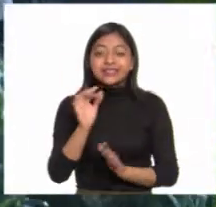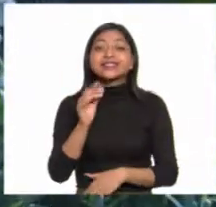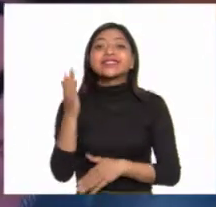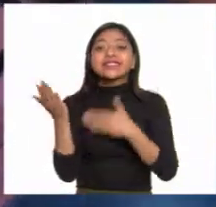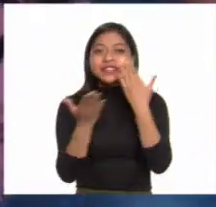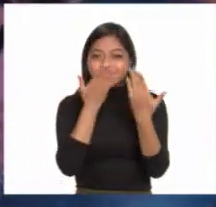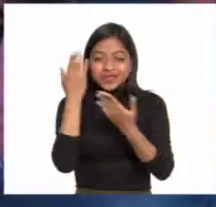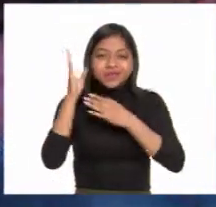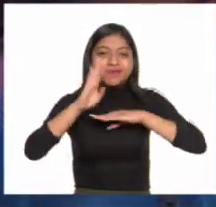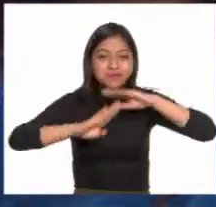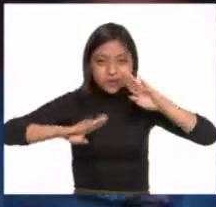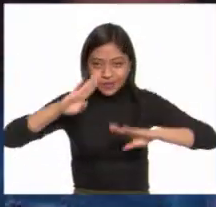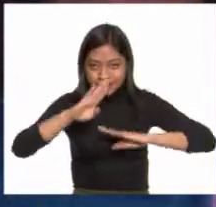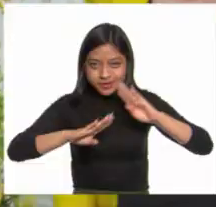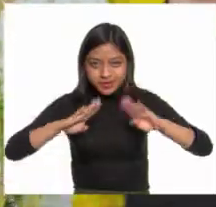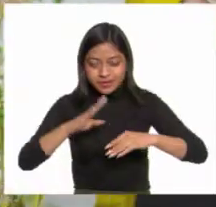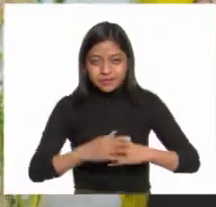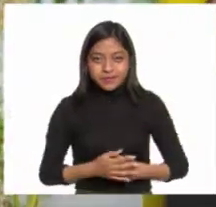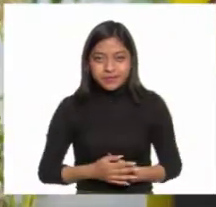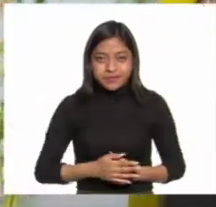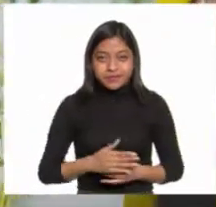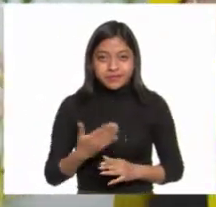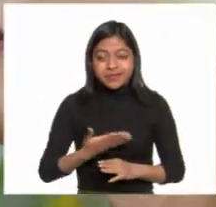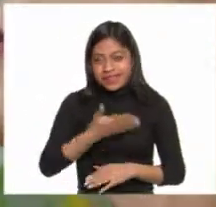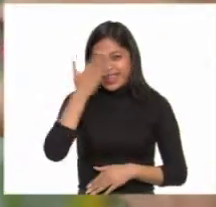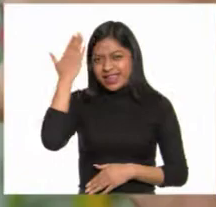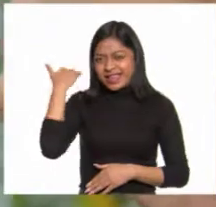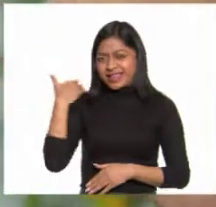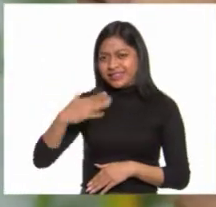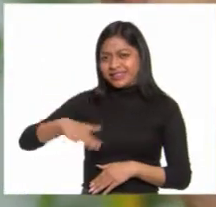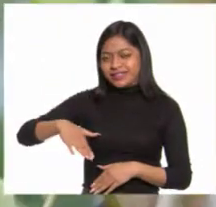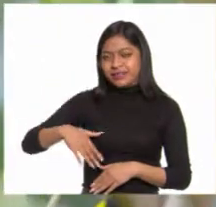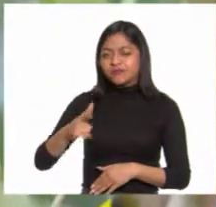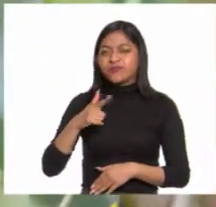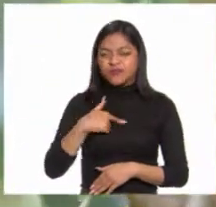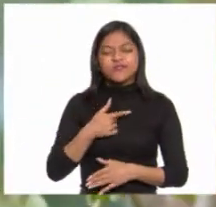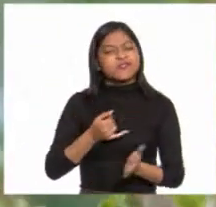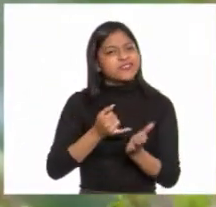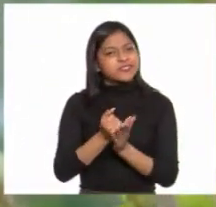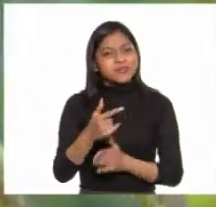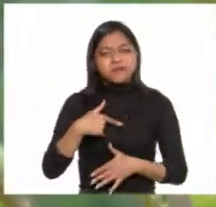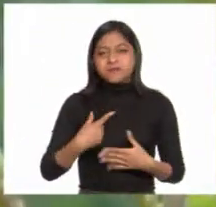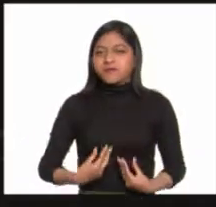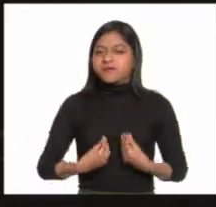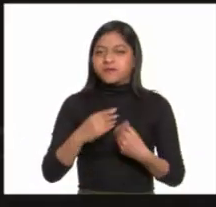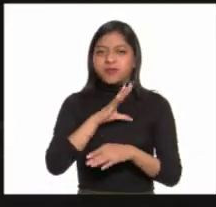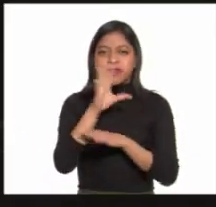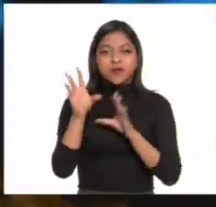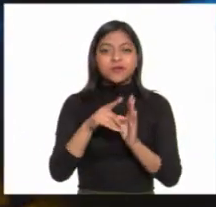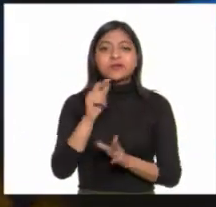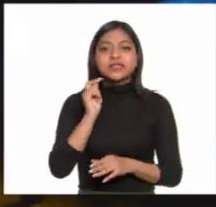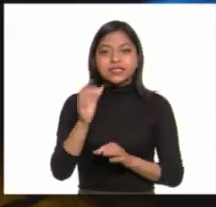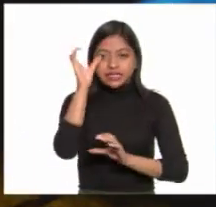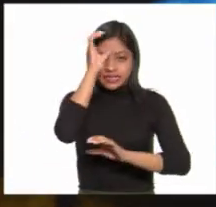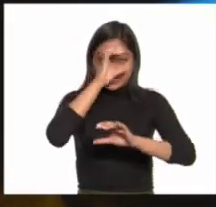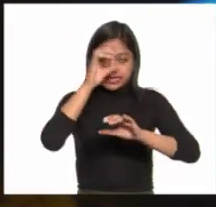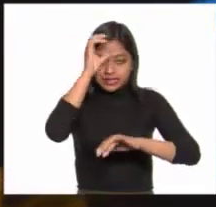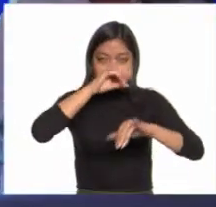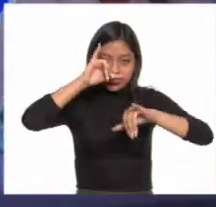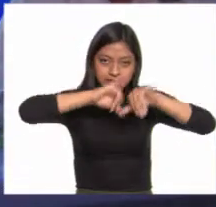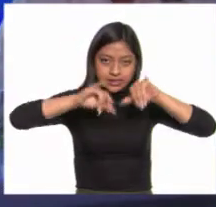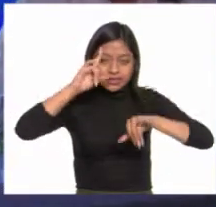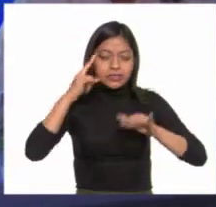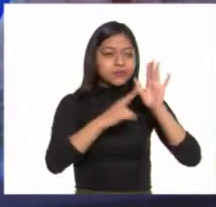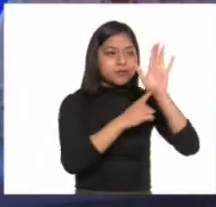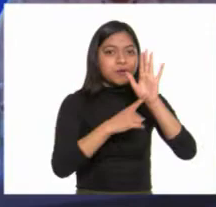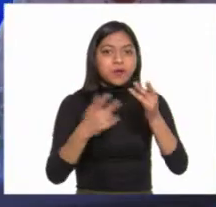estudiar biología. Desde hace unos años, decidí dedicarle mi vida a la divulgación de la ciencia para tratar